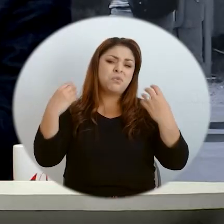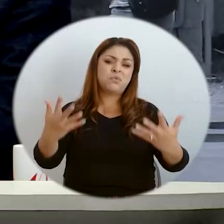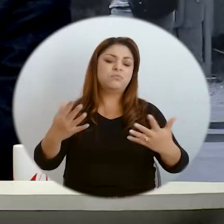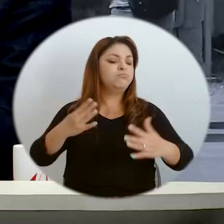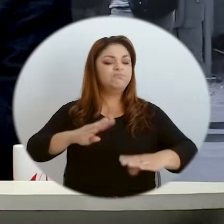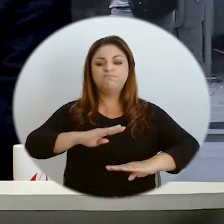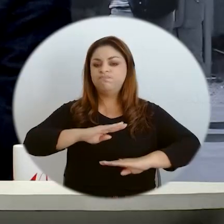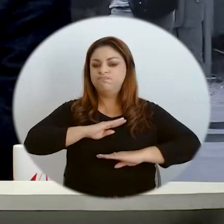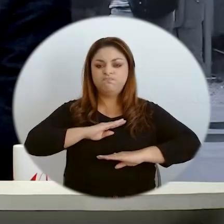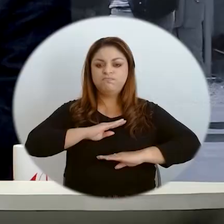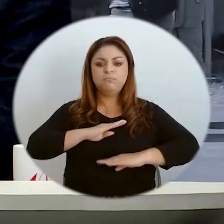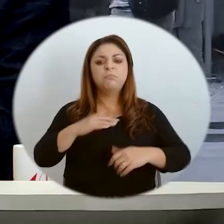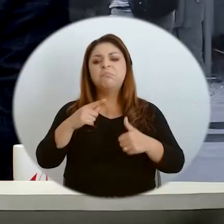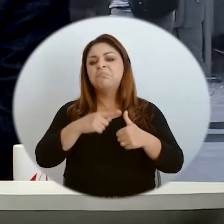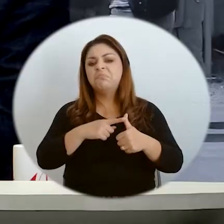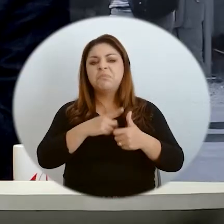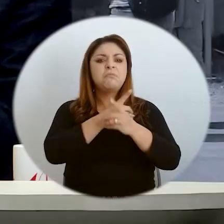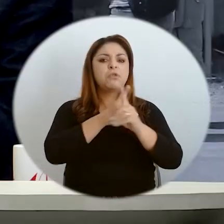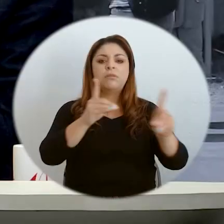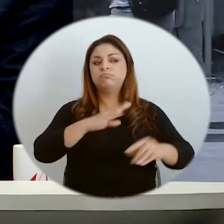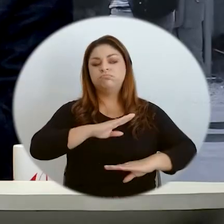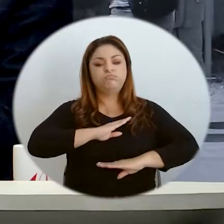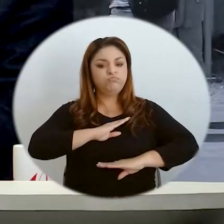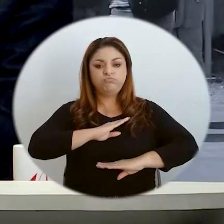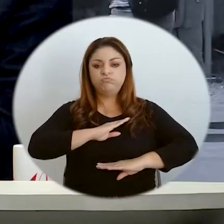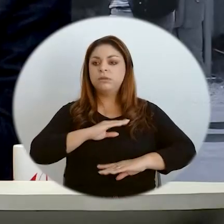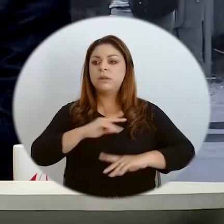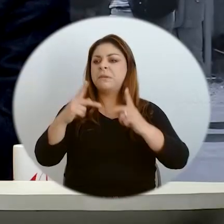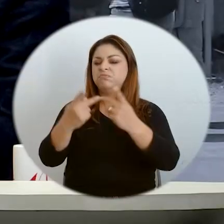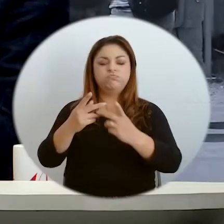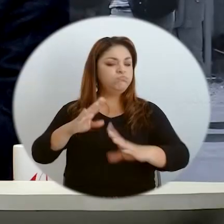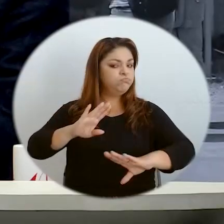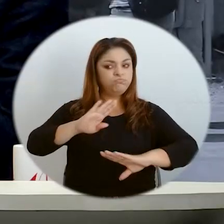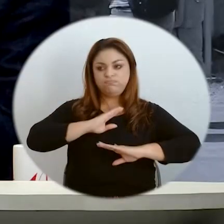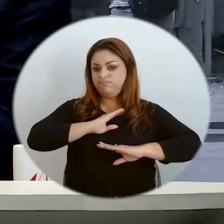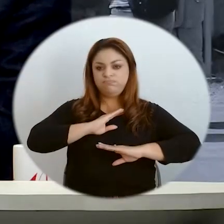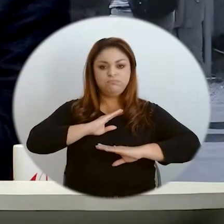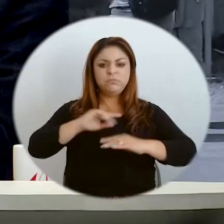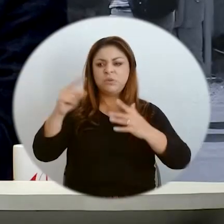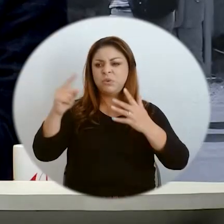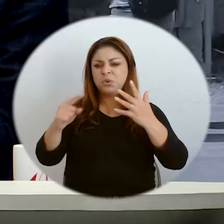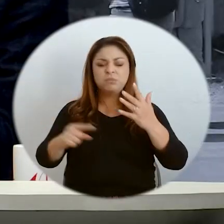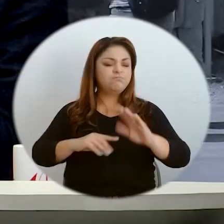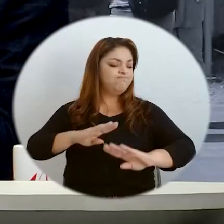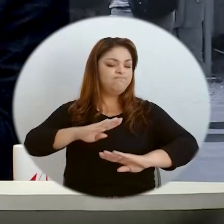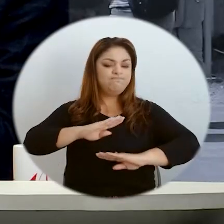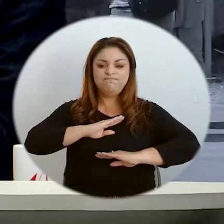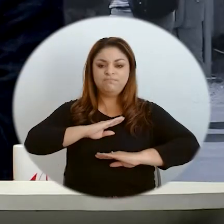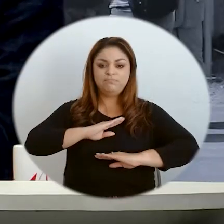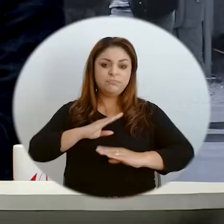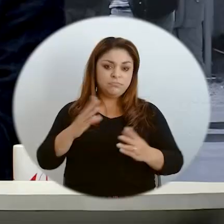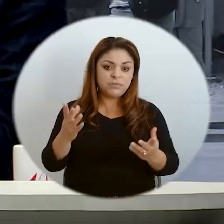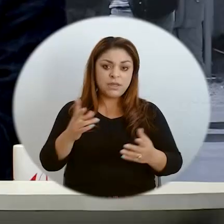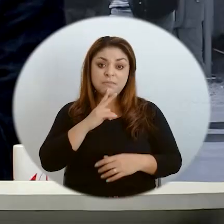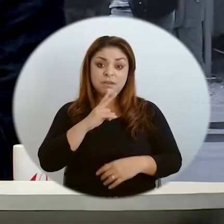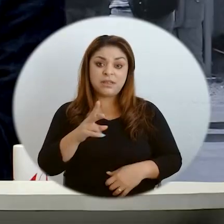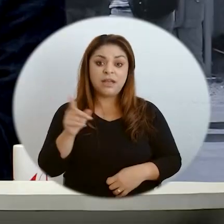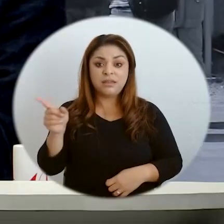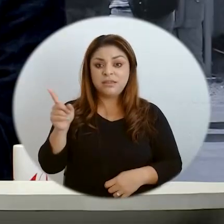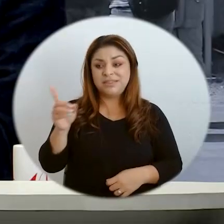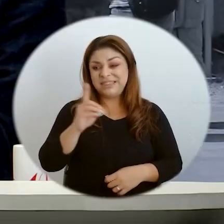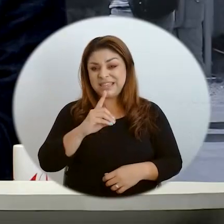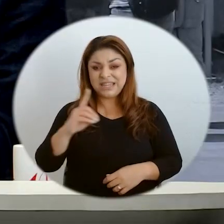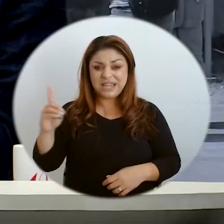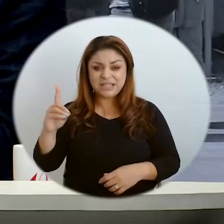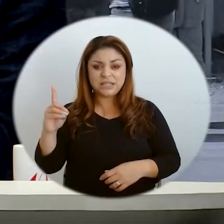insatisfacción con la democracia, con los partidos del gobierno, y no todas estas personas insatisfechas necesariamente apoyan un